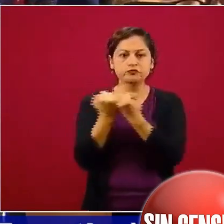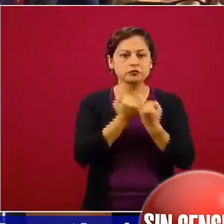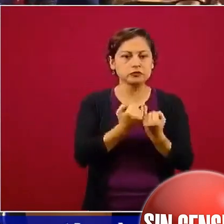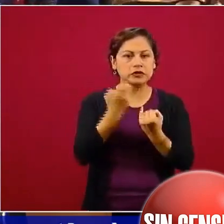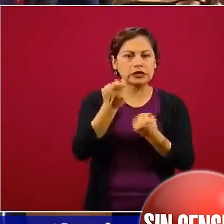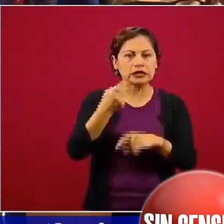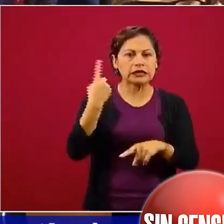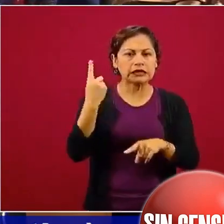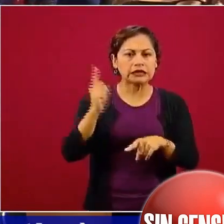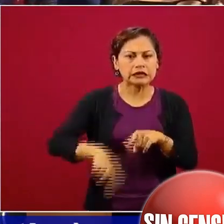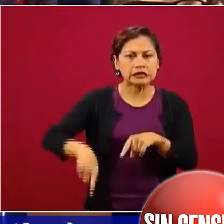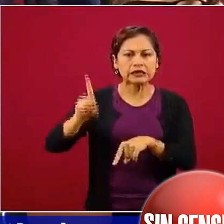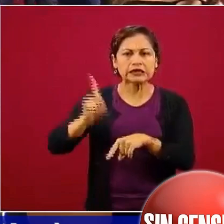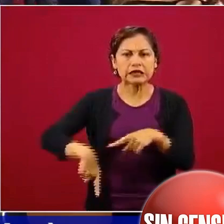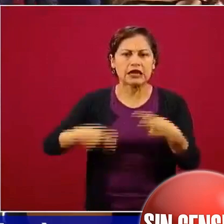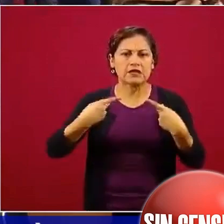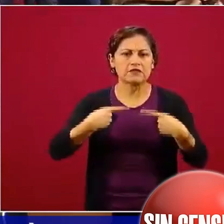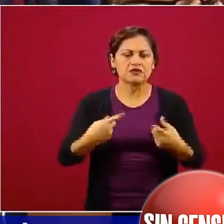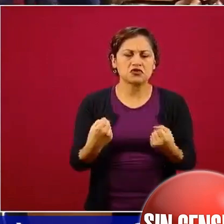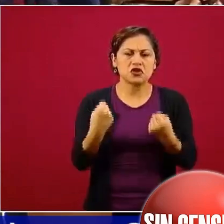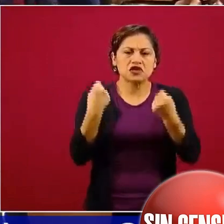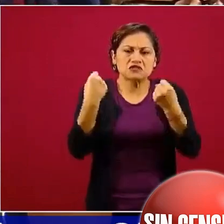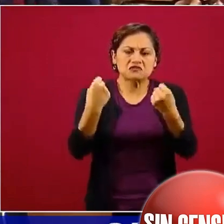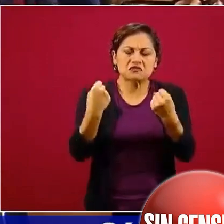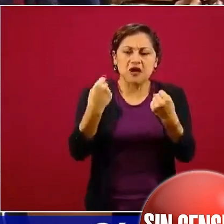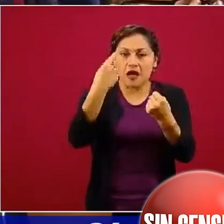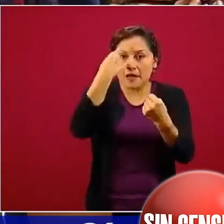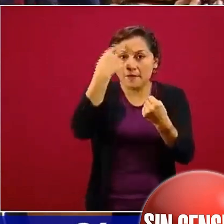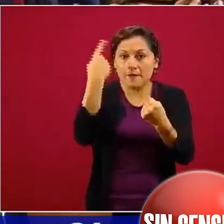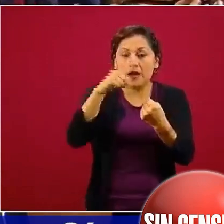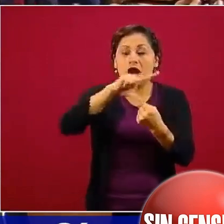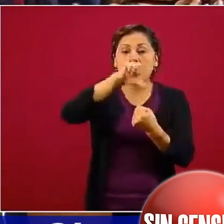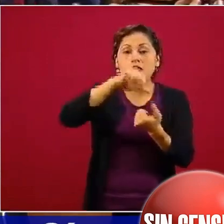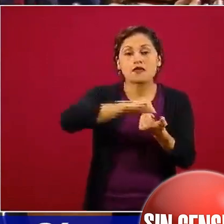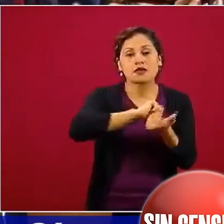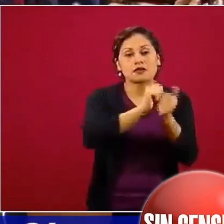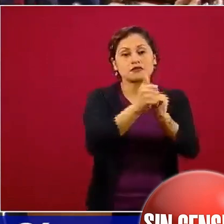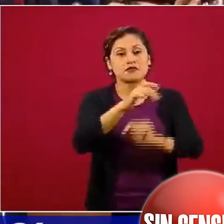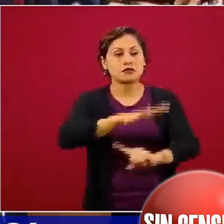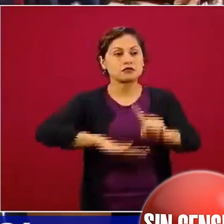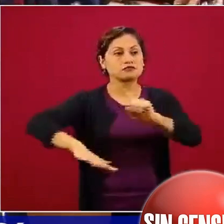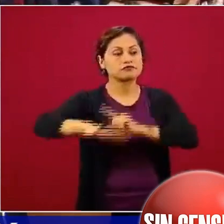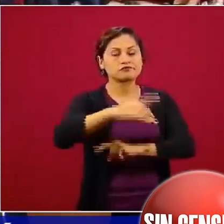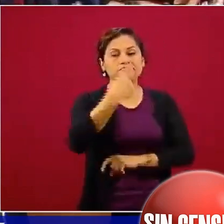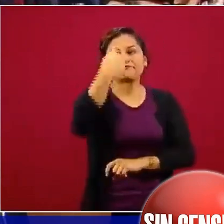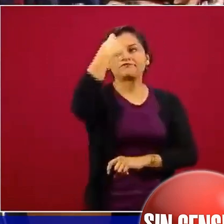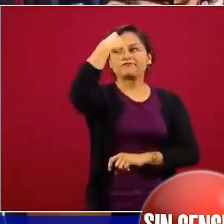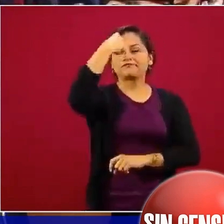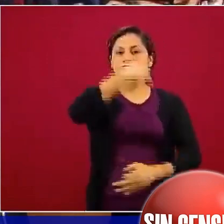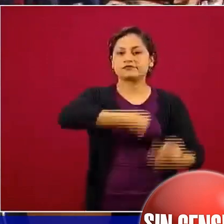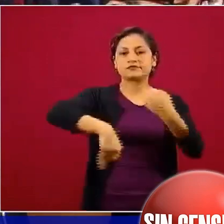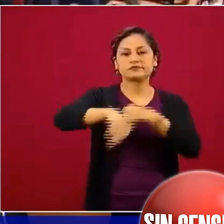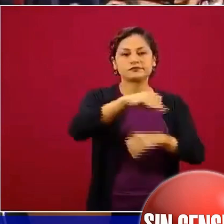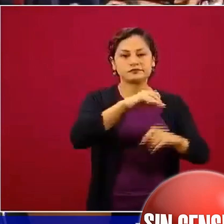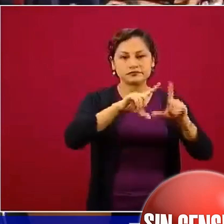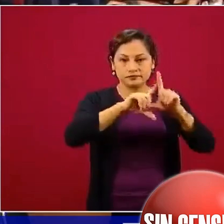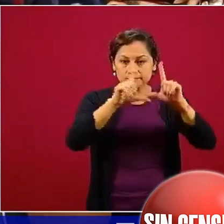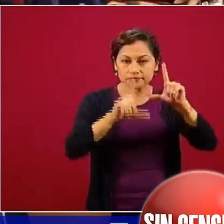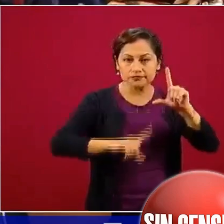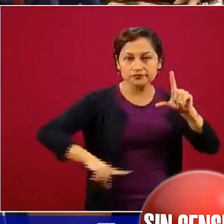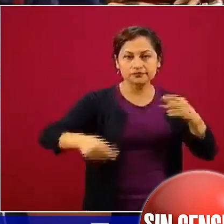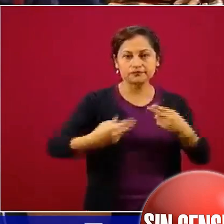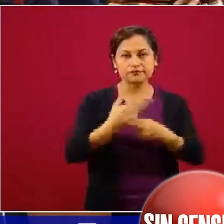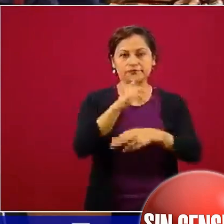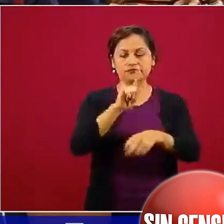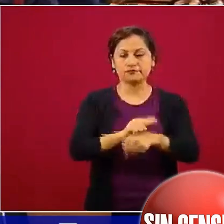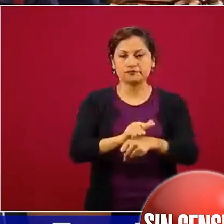poderosos para establecer el equilibrio y la conciencia nacional. Esas dos frases